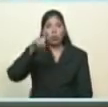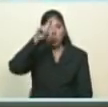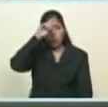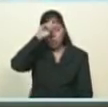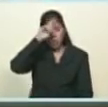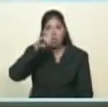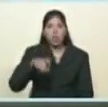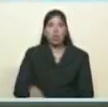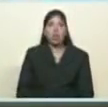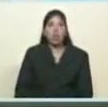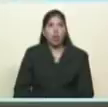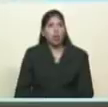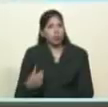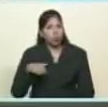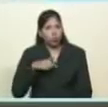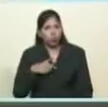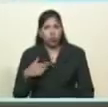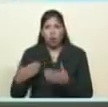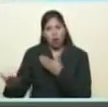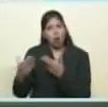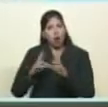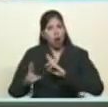Turquía, con los cuales tenemos relaciones